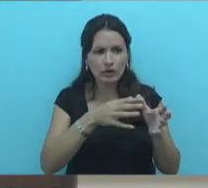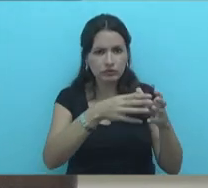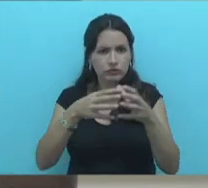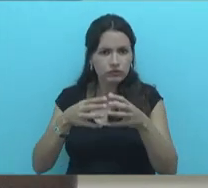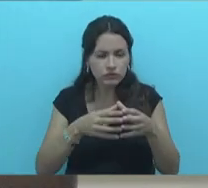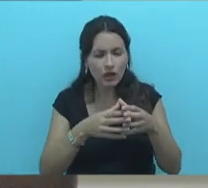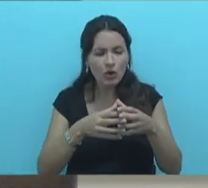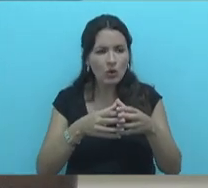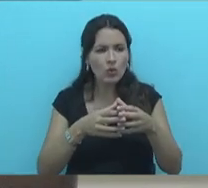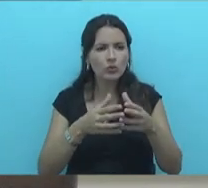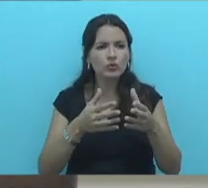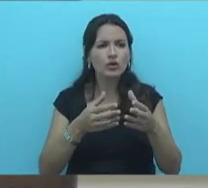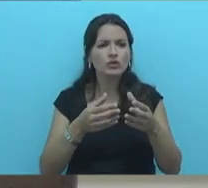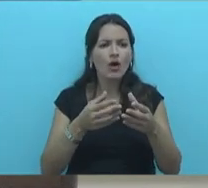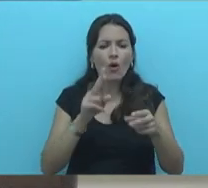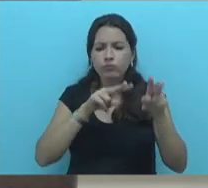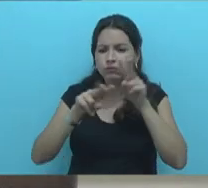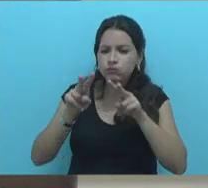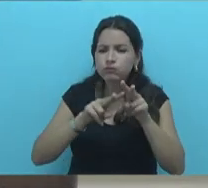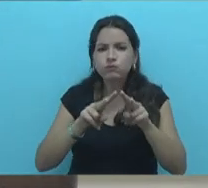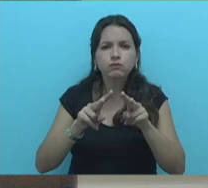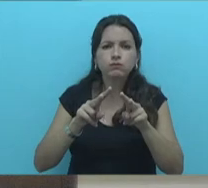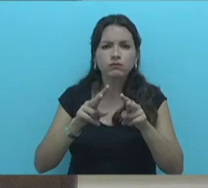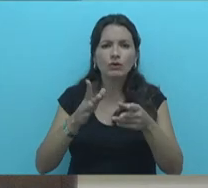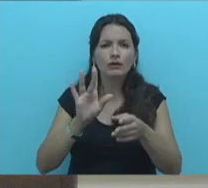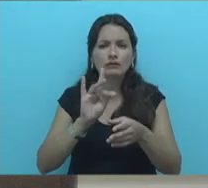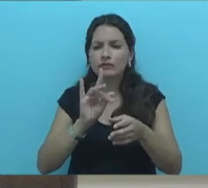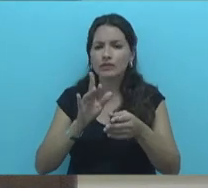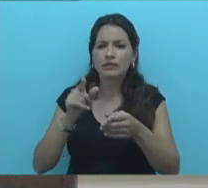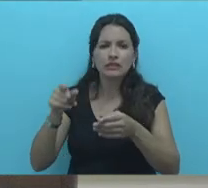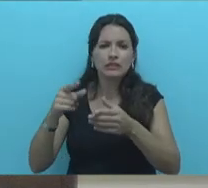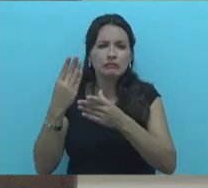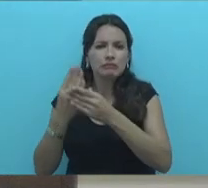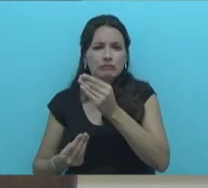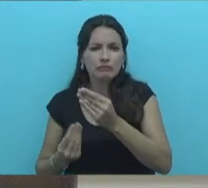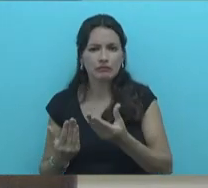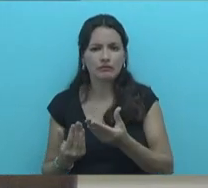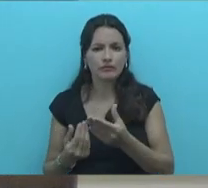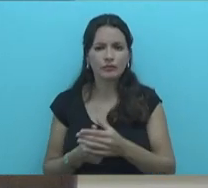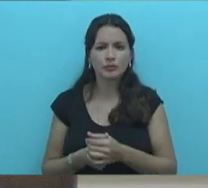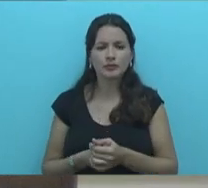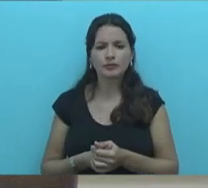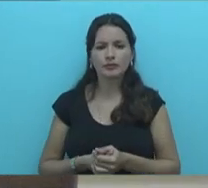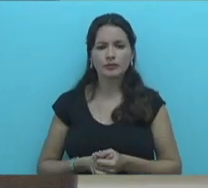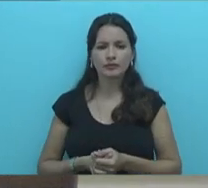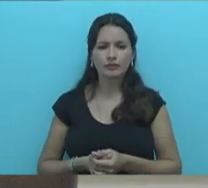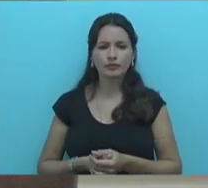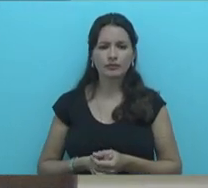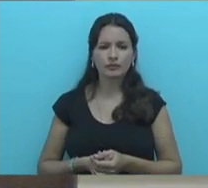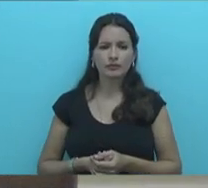estado 7 años y medio sin encontrar a Paula. Estamos ante